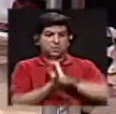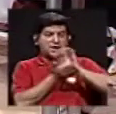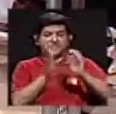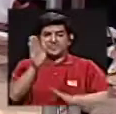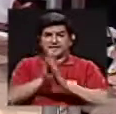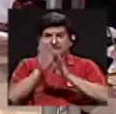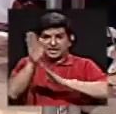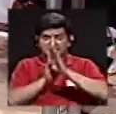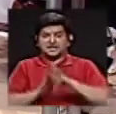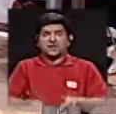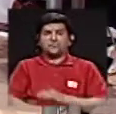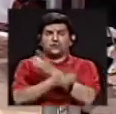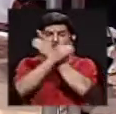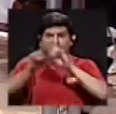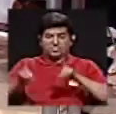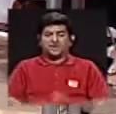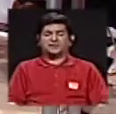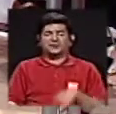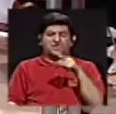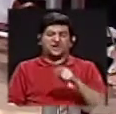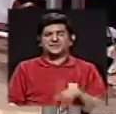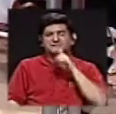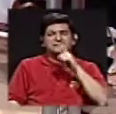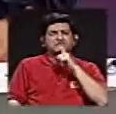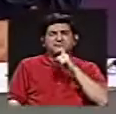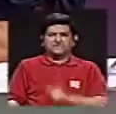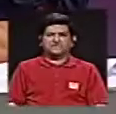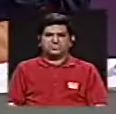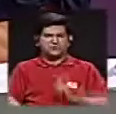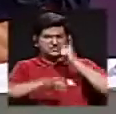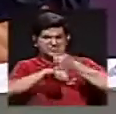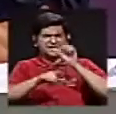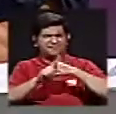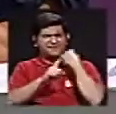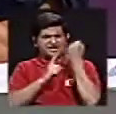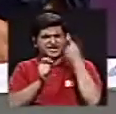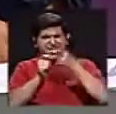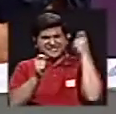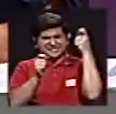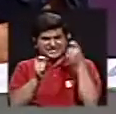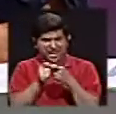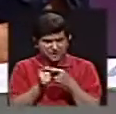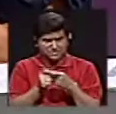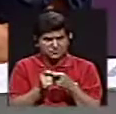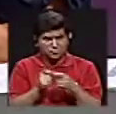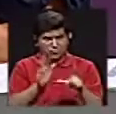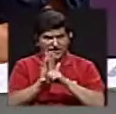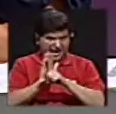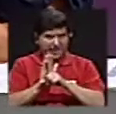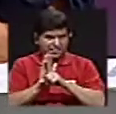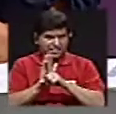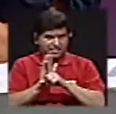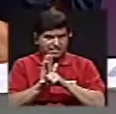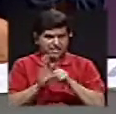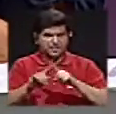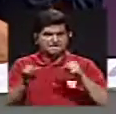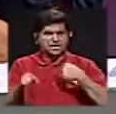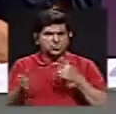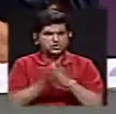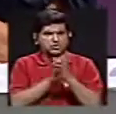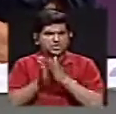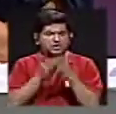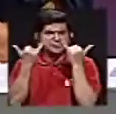dificultó de manera significativa dicha aspiración aquí se plantea como si fuera un asunto estrictamente legal verdad pero quiero aprovechar